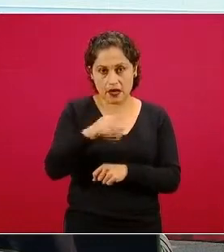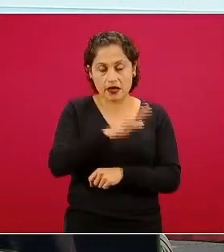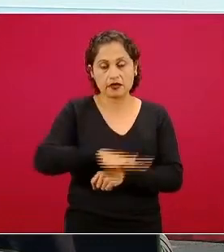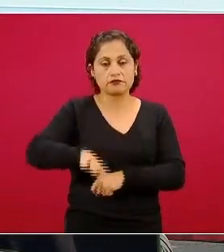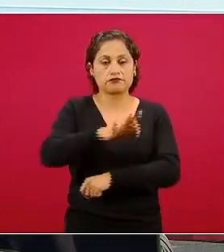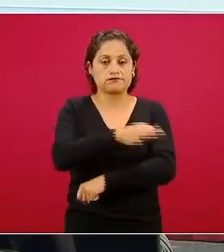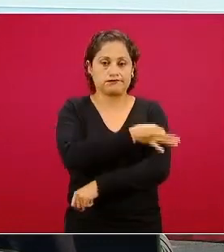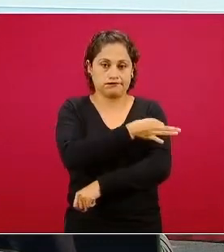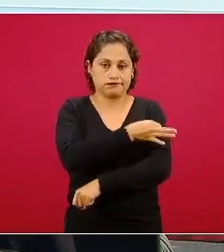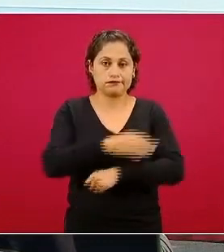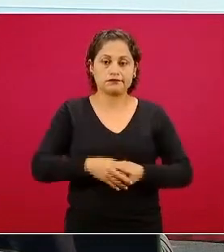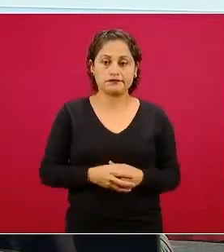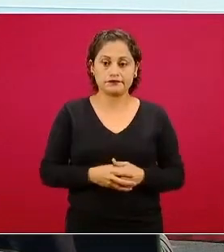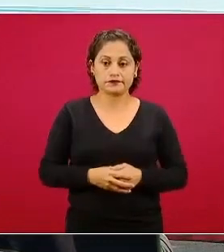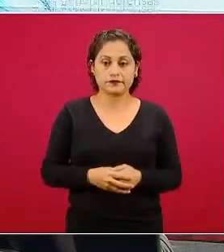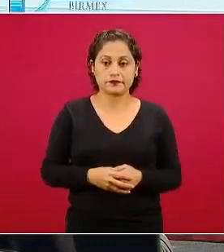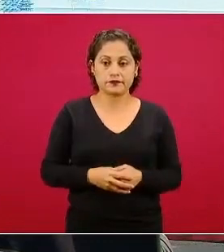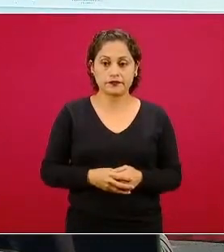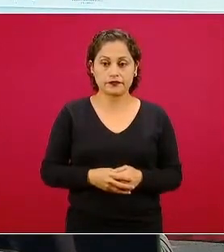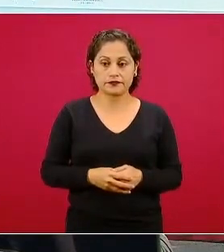Bien, ¿me da la otra?